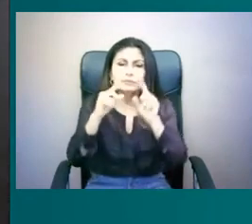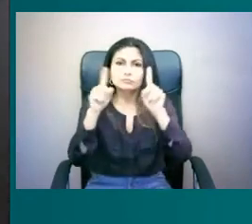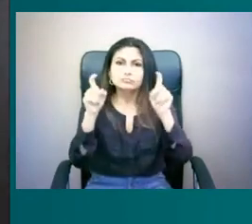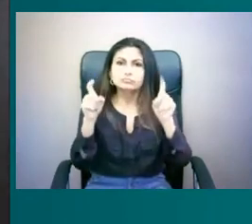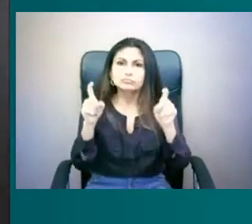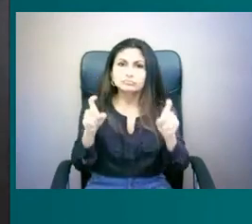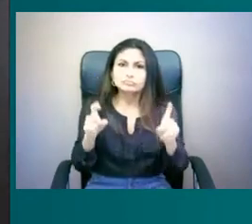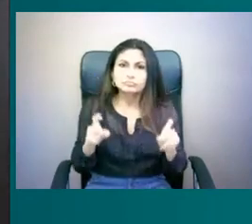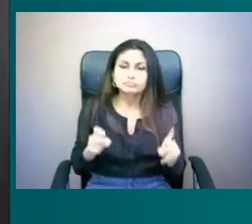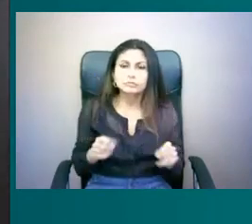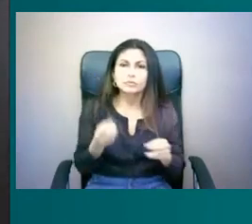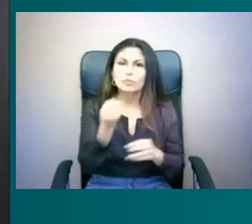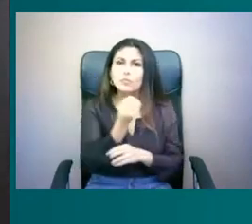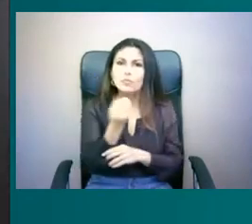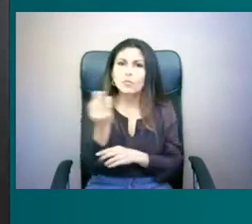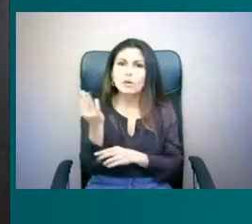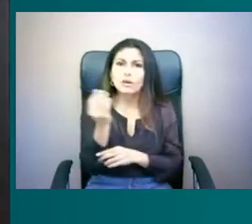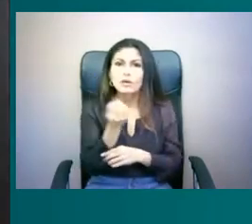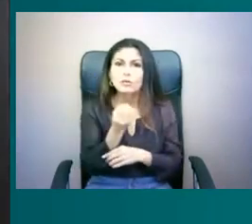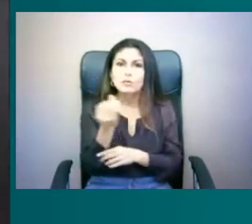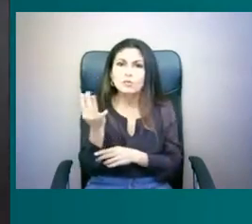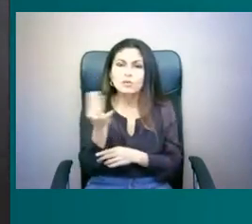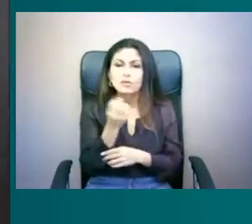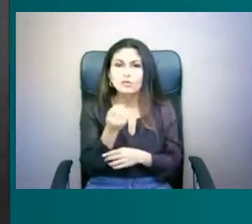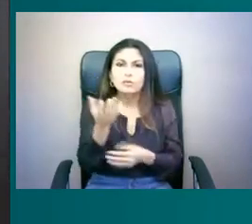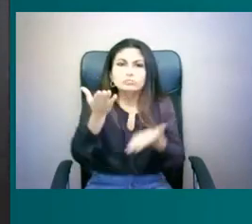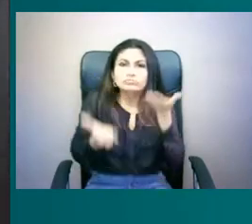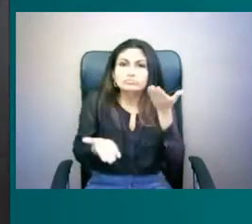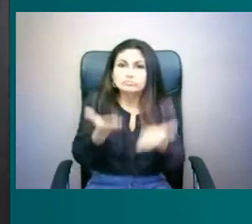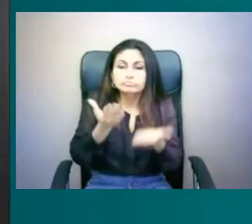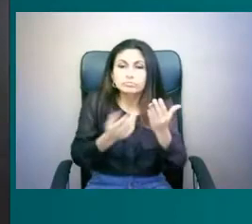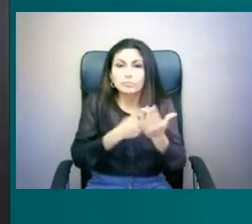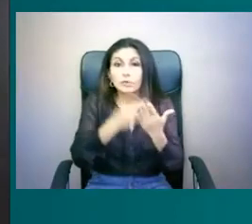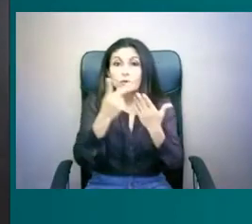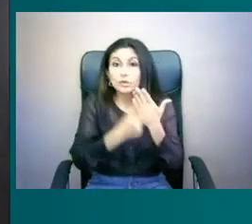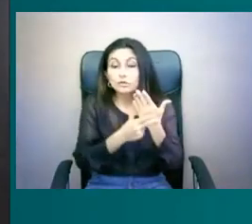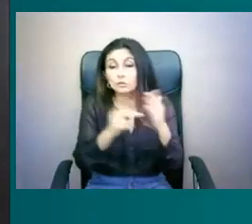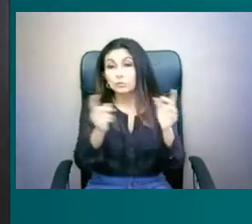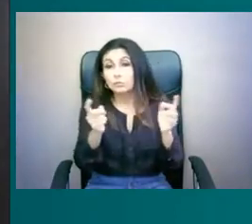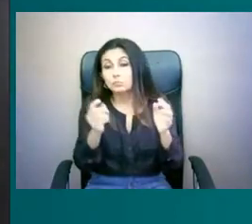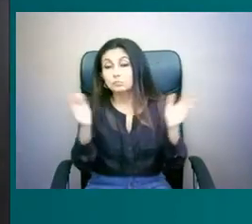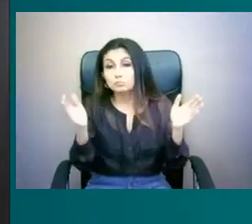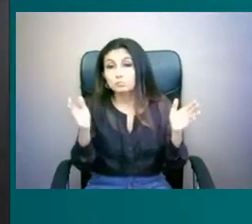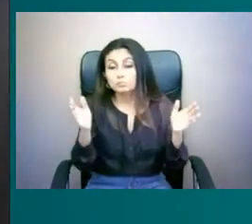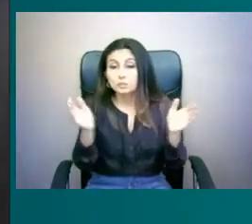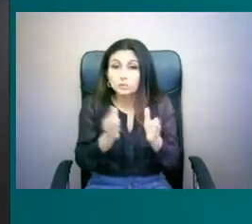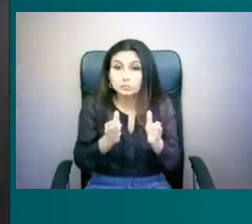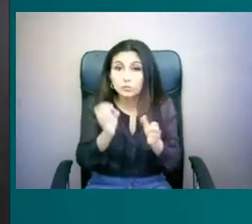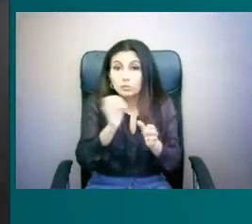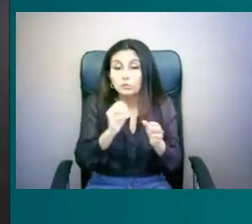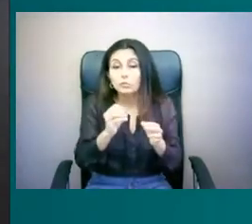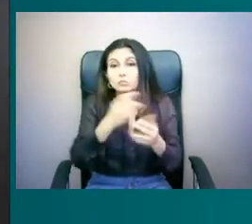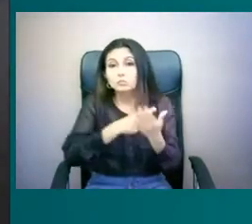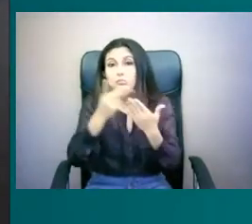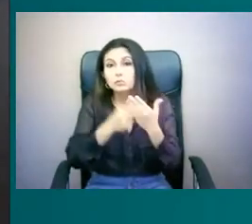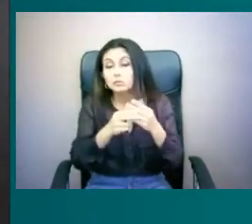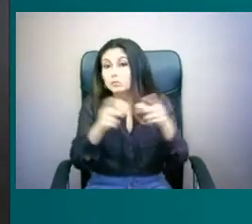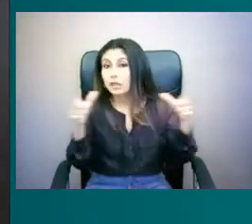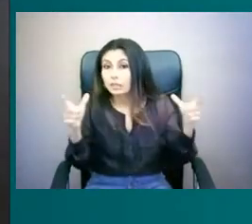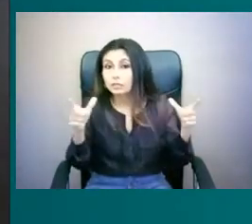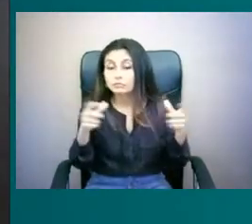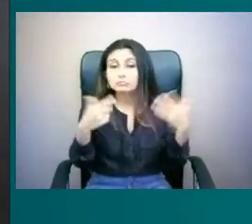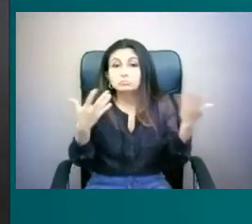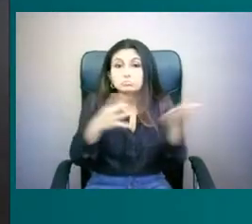podríamos tener en el marco de nuestra actuación o dependiendo del tamaño de nuestro proyecto. Aquí pues les traigo una diapositiva donde pues enmarca lo que son